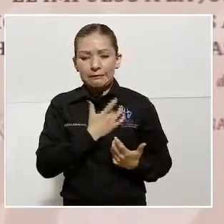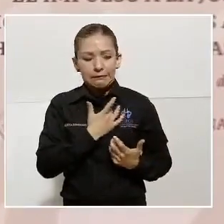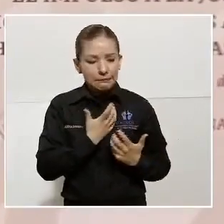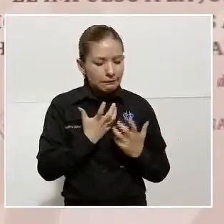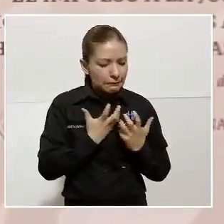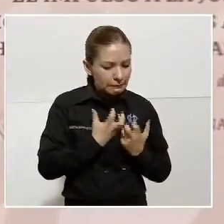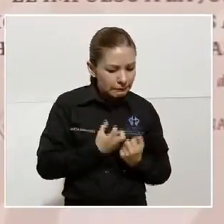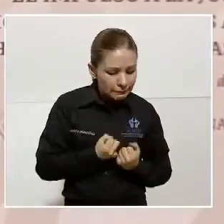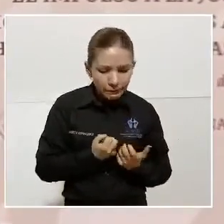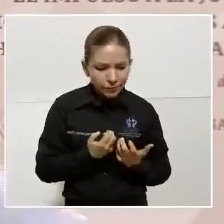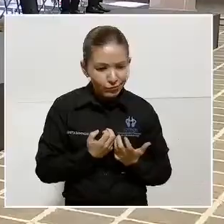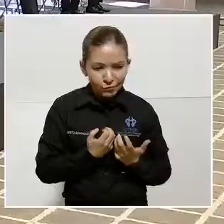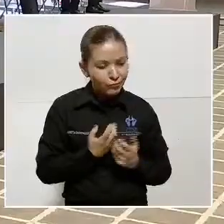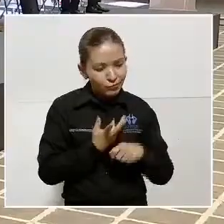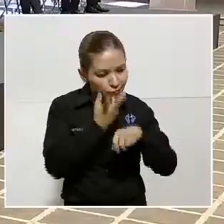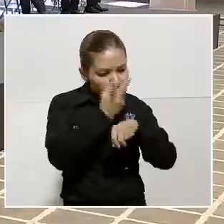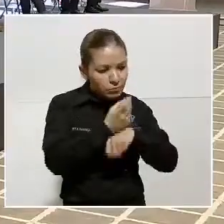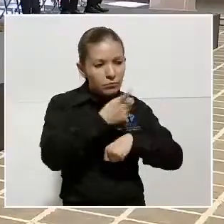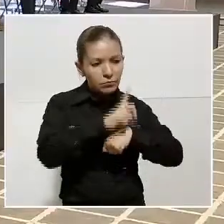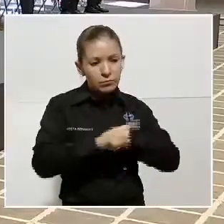país. Muchísimas gracias.